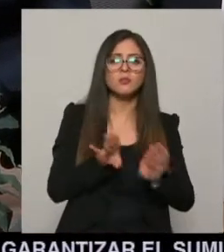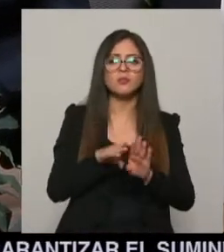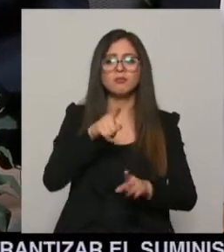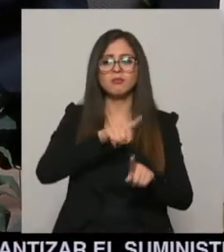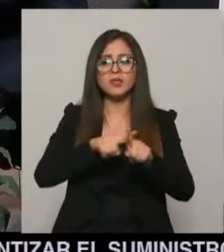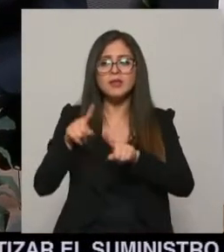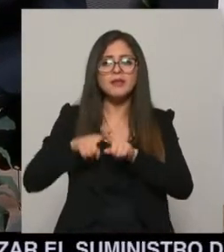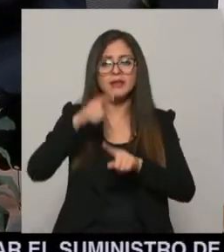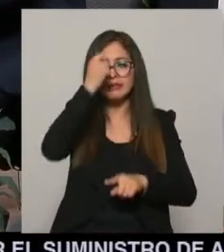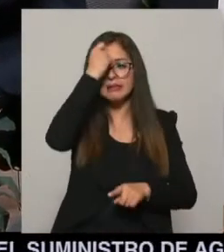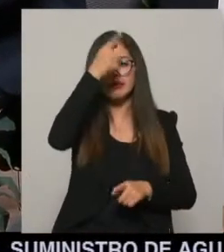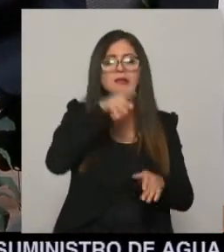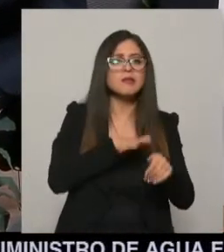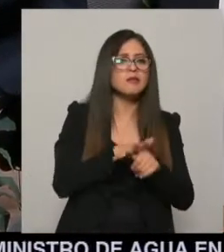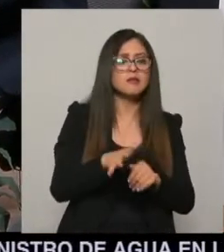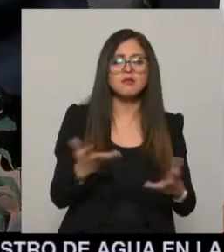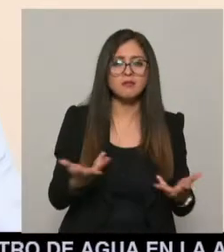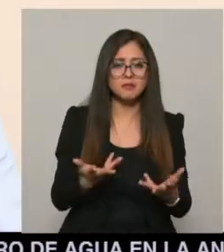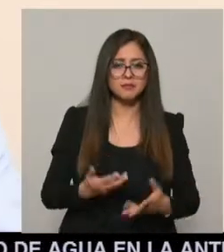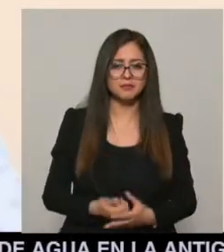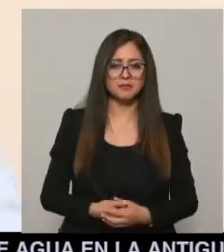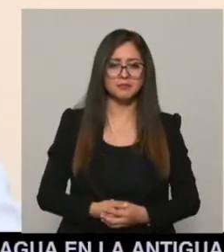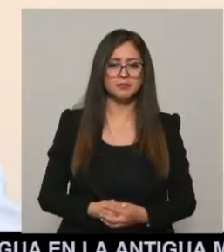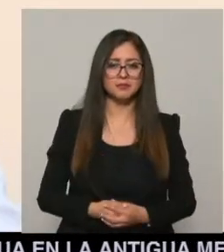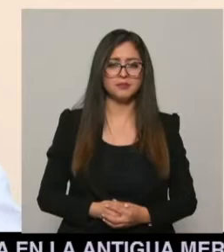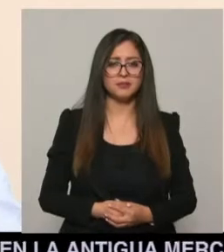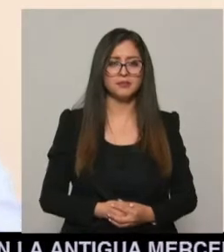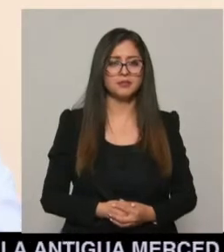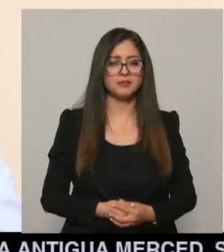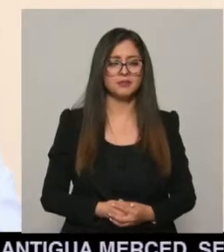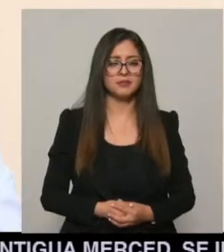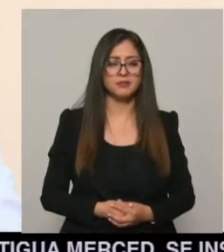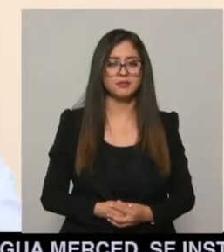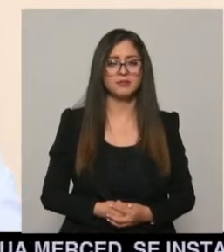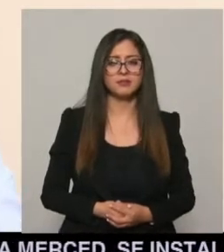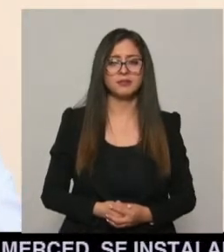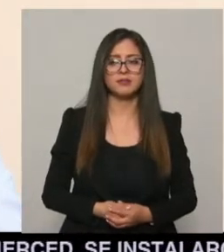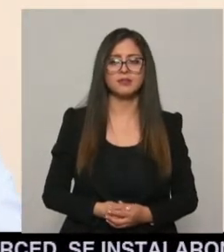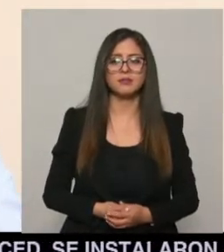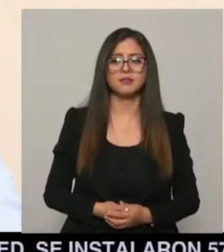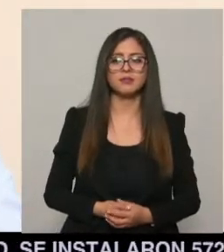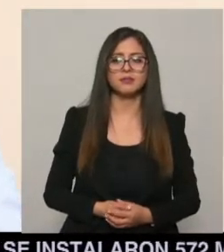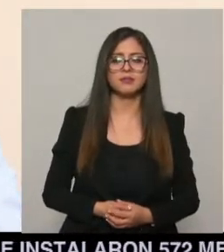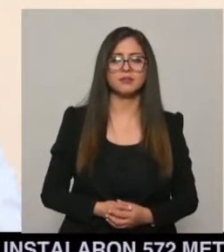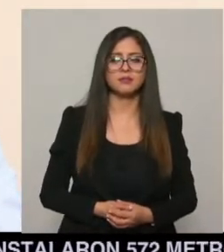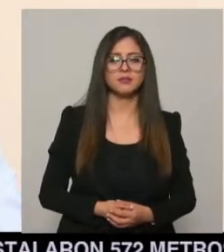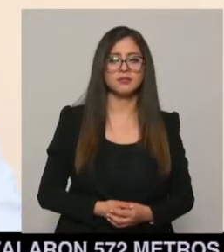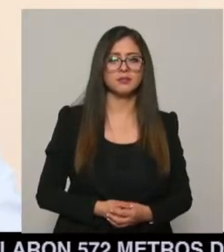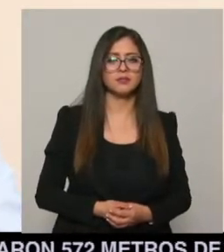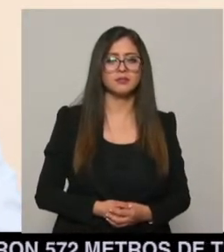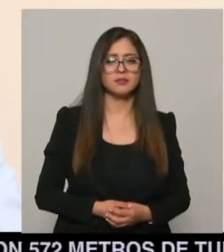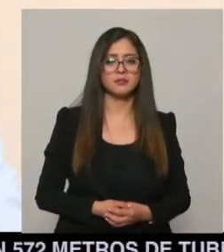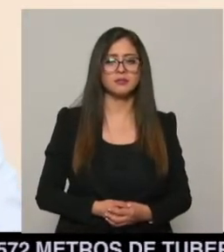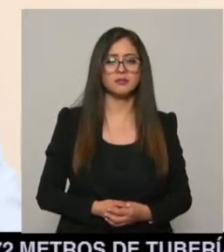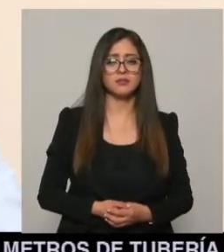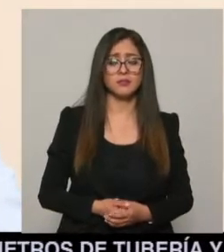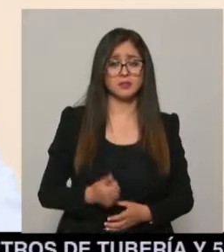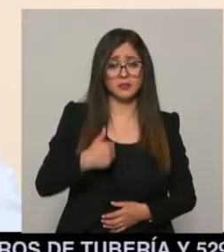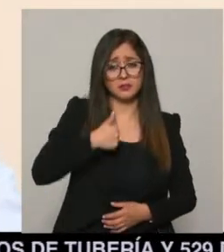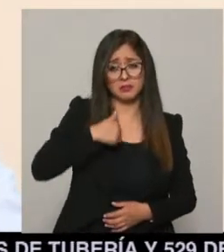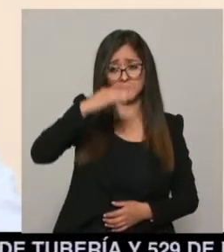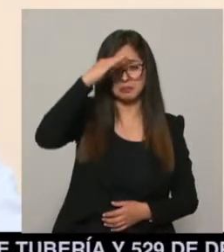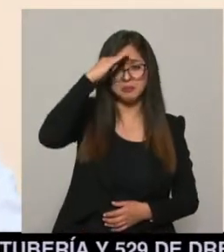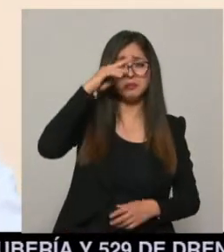iniciativas, particularmente en cuáles. Bueno, mira, me parece que son temas que tendremos que abordar en este periodo